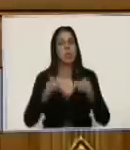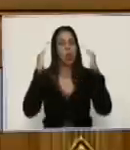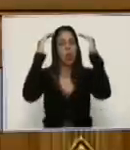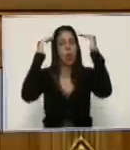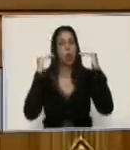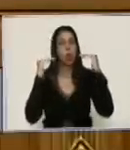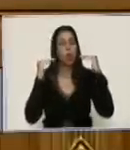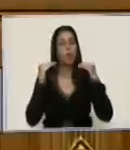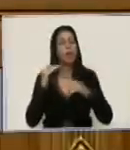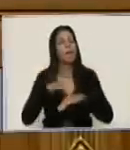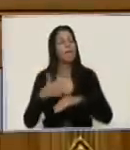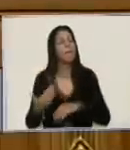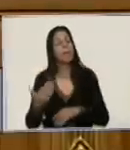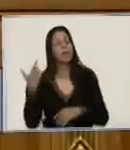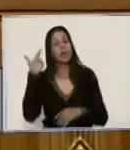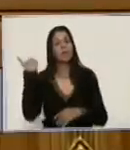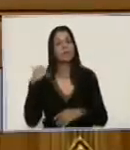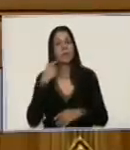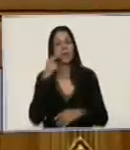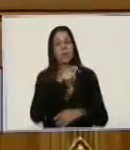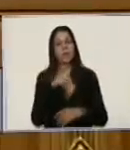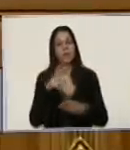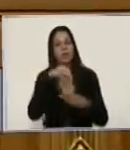va a ser como los que estaban antes en PDVSA.